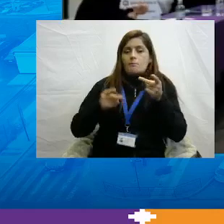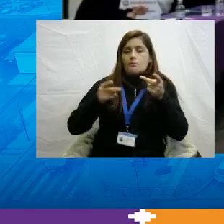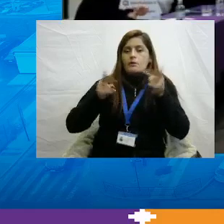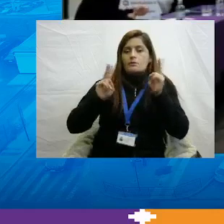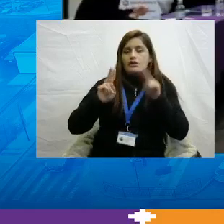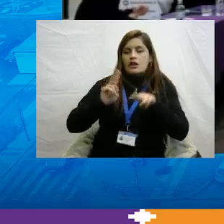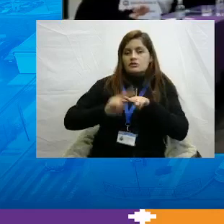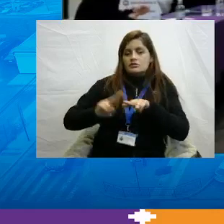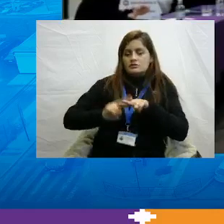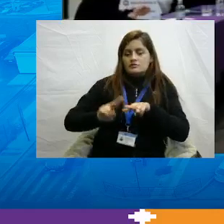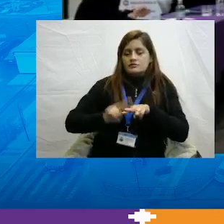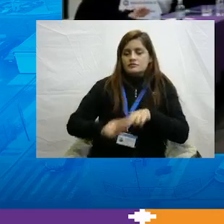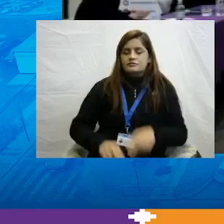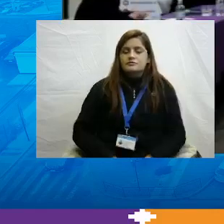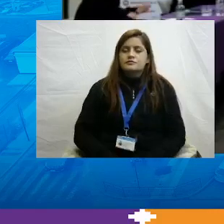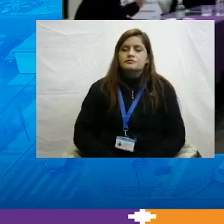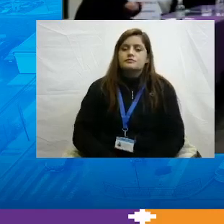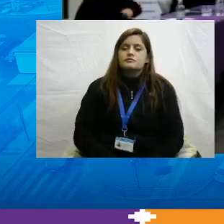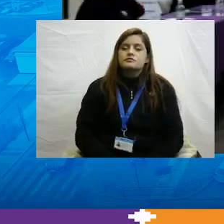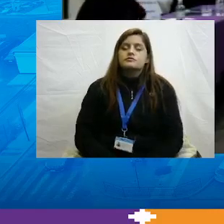hacerlo.